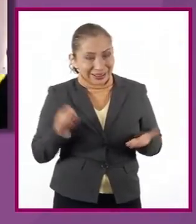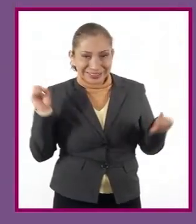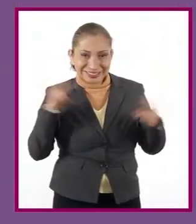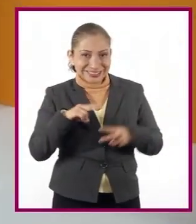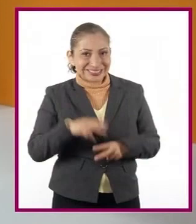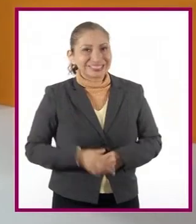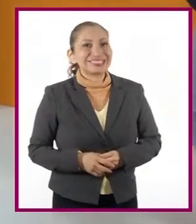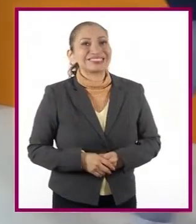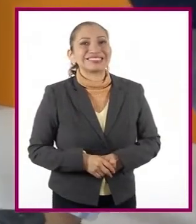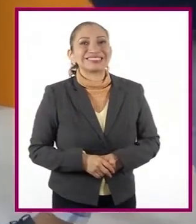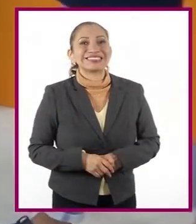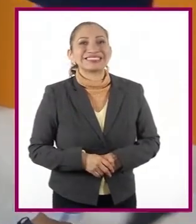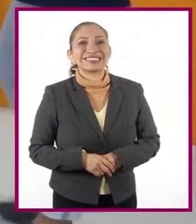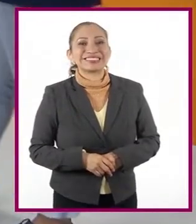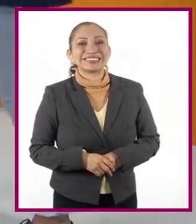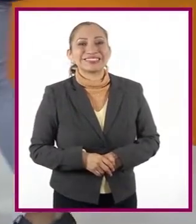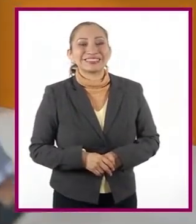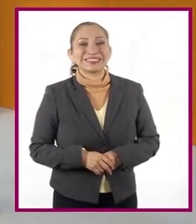¡Adiós!